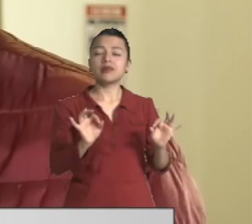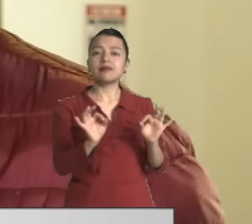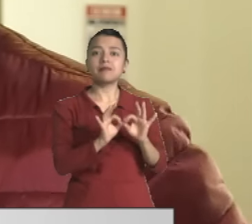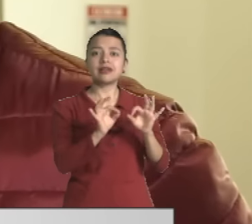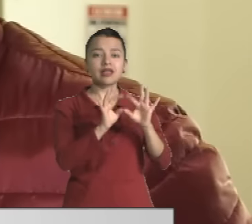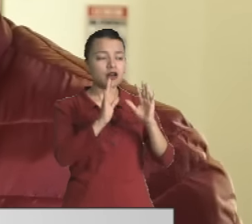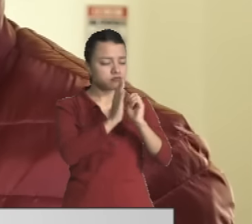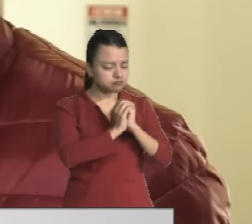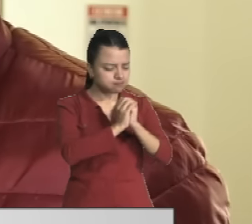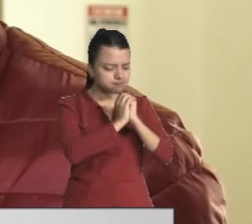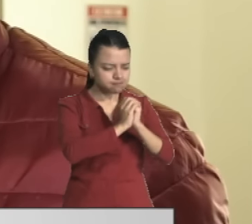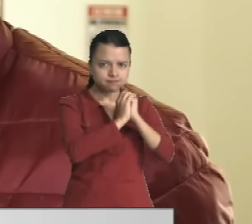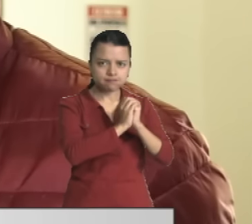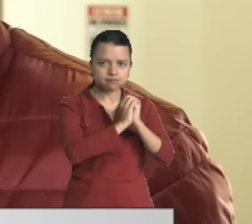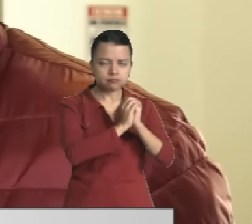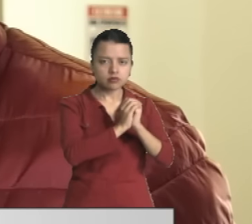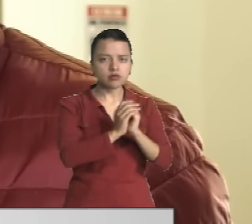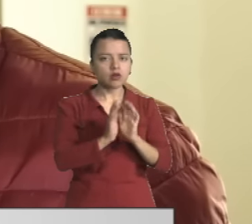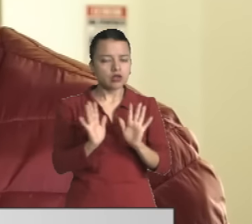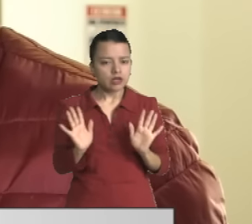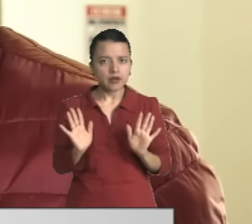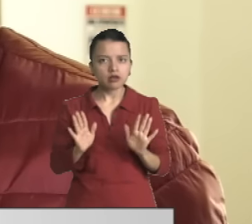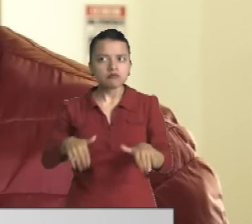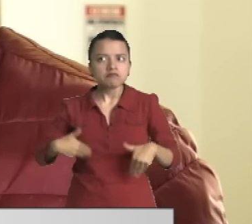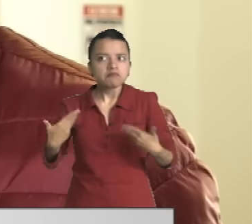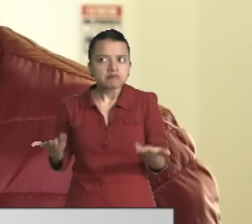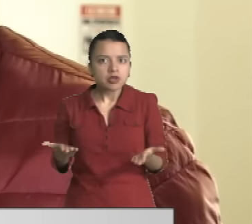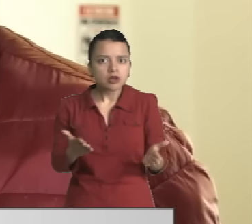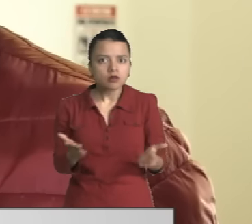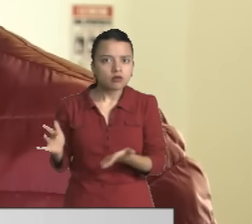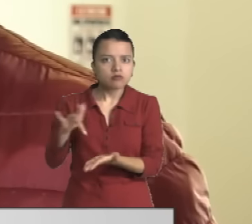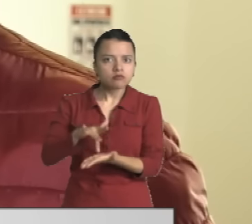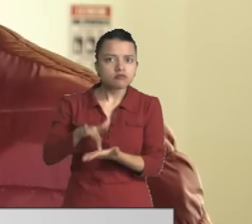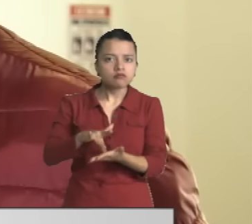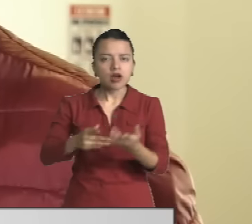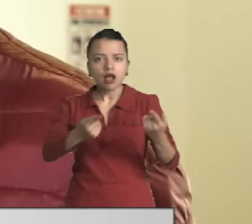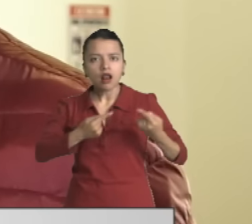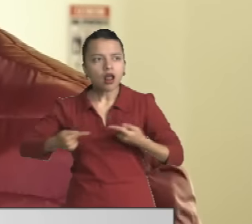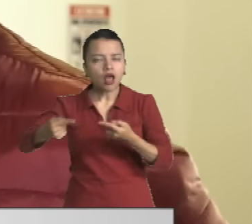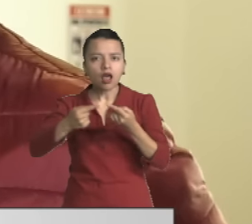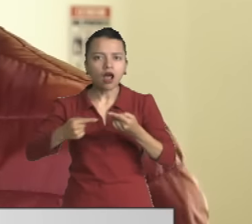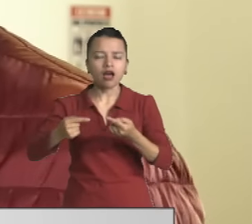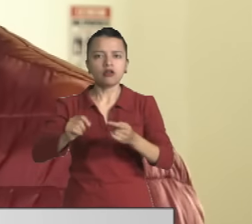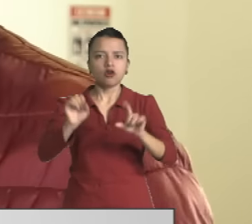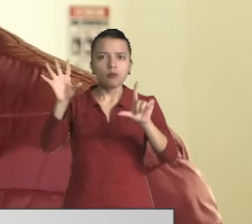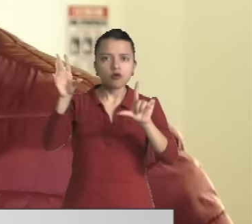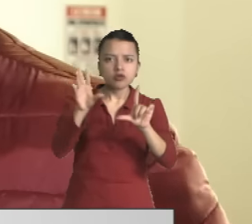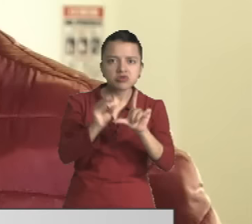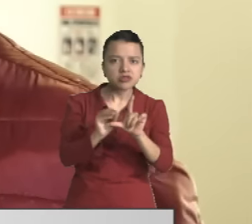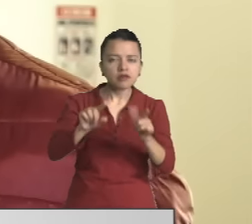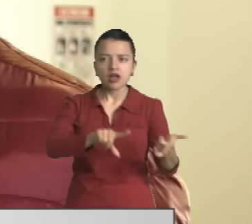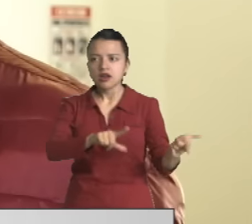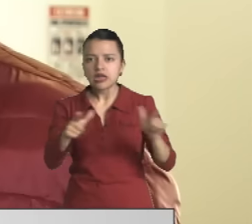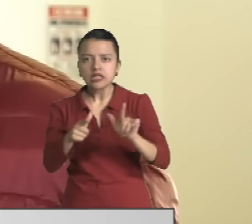8:30 para organizar todas mis diapositivas en el debate que tengo previsto. Y nunca entendí por qué efectivamente este